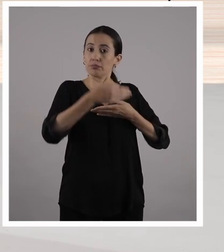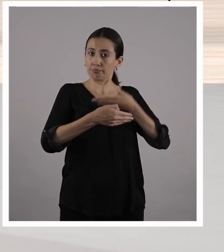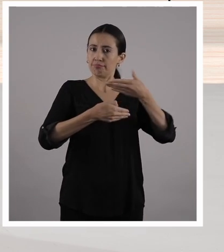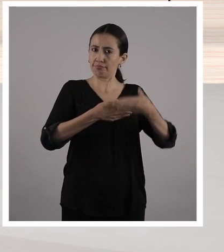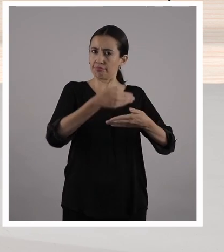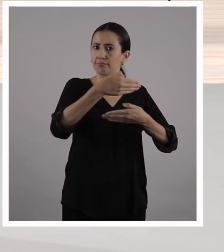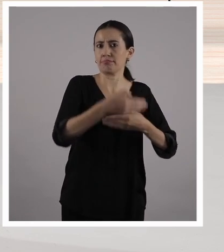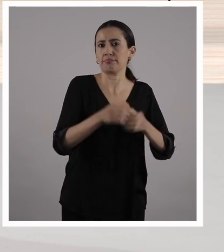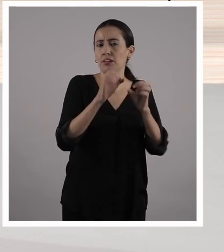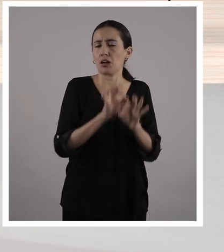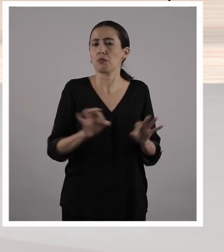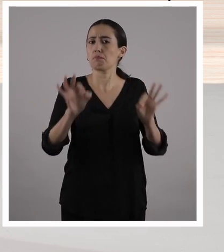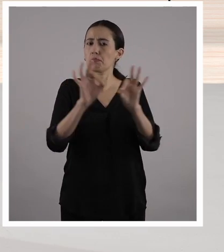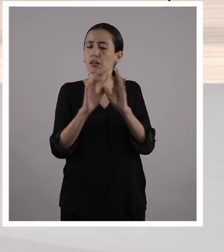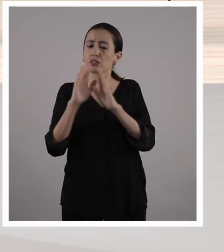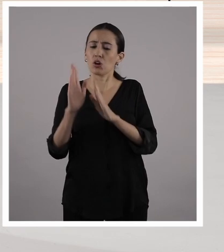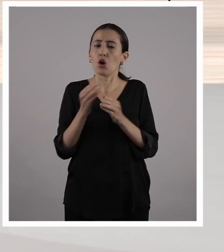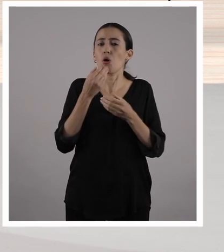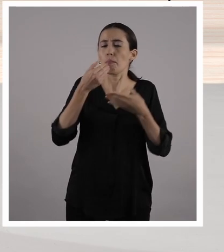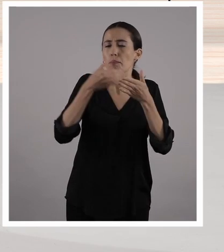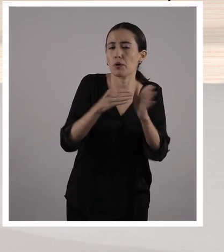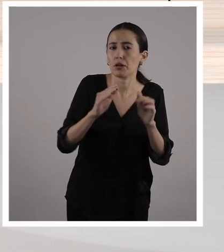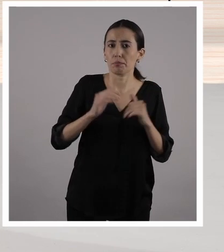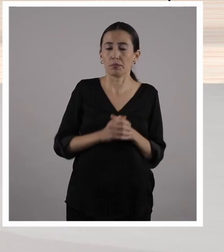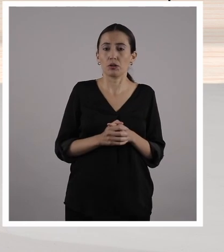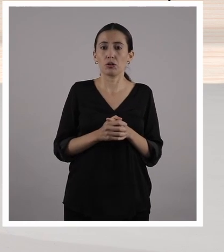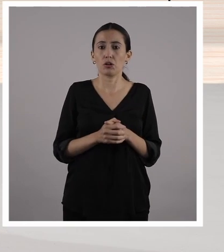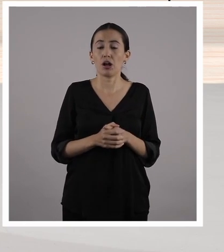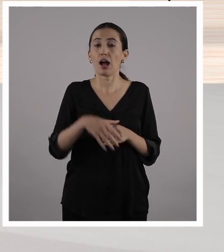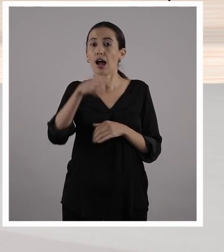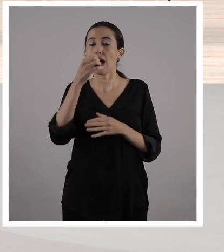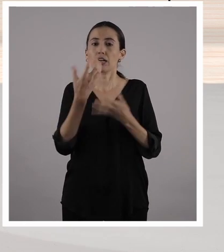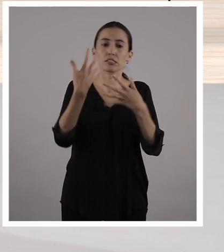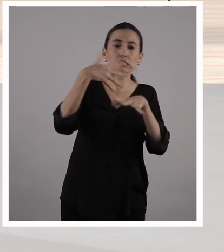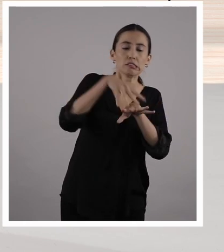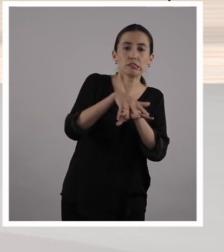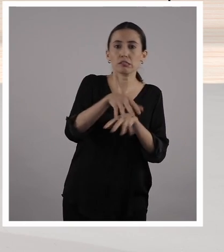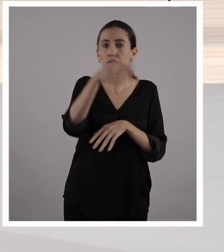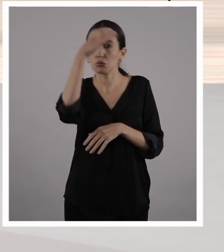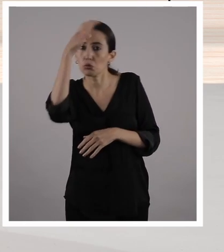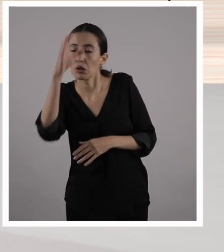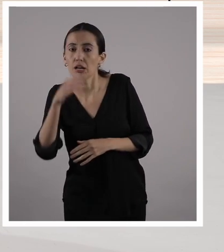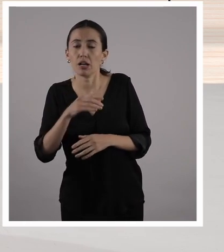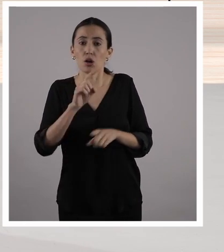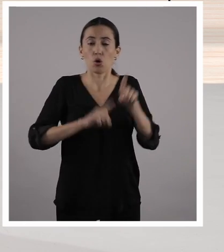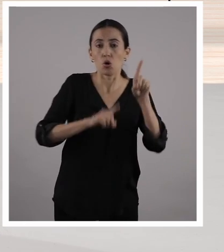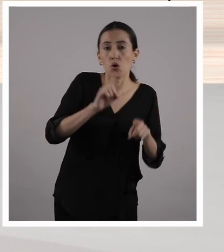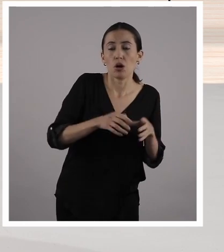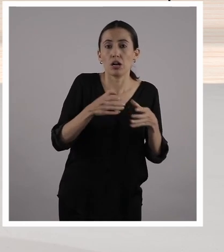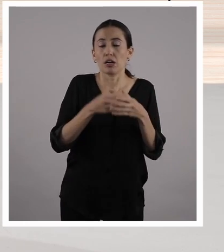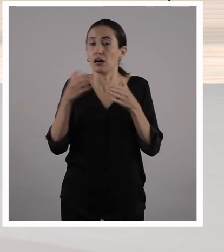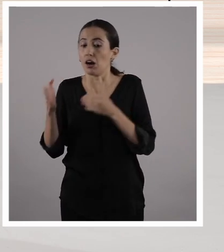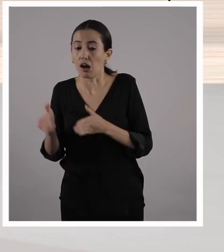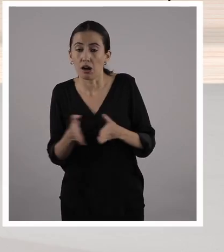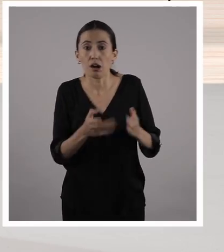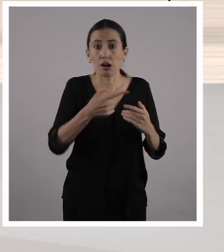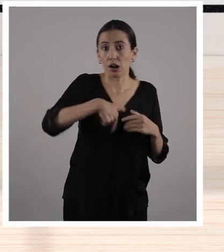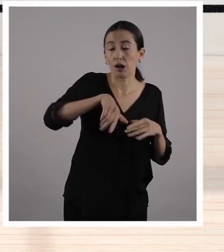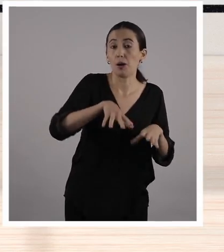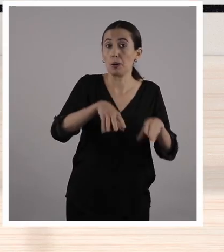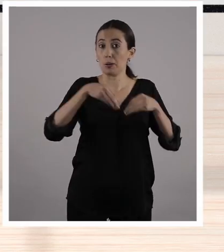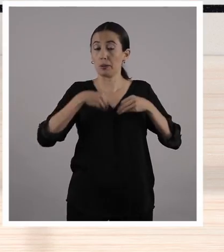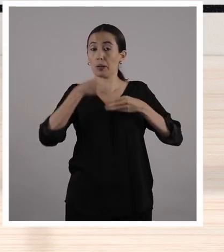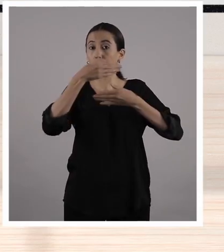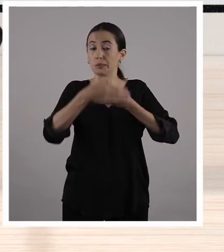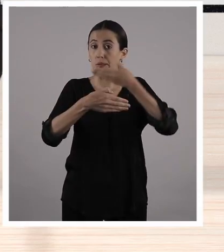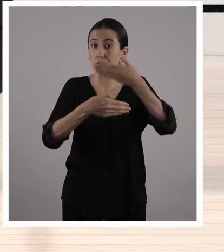estas leyendas transmiten valores muy interesantes, como por ejemplo la interculturalidad, la historia, todos los saberes o la cultura que tenemos y